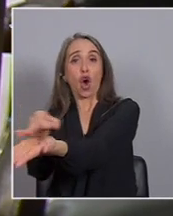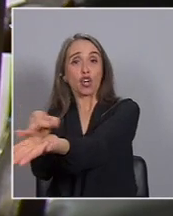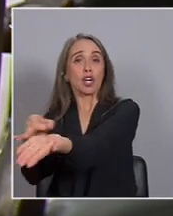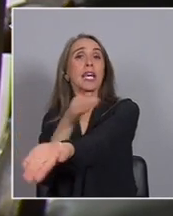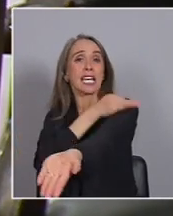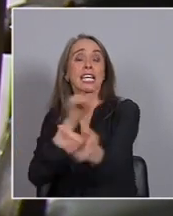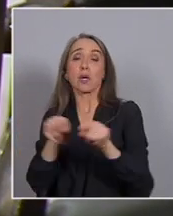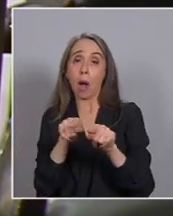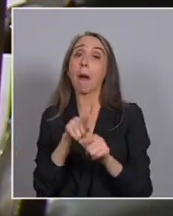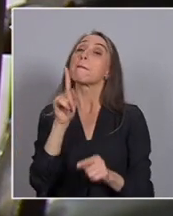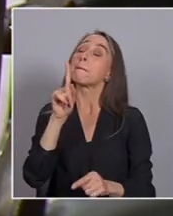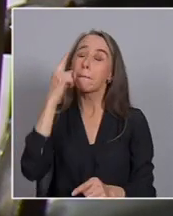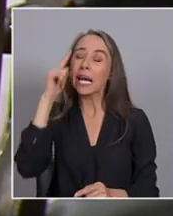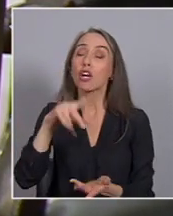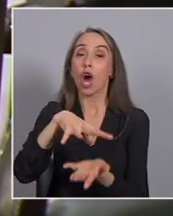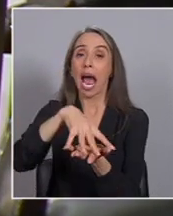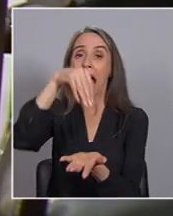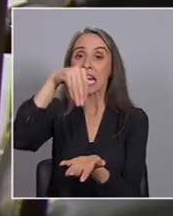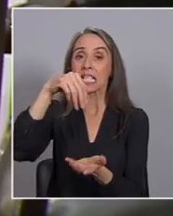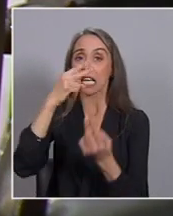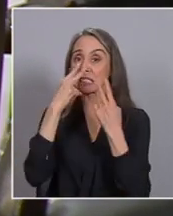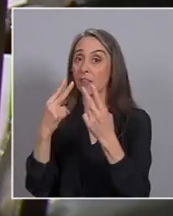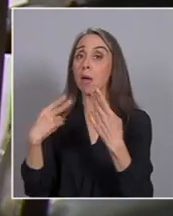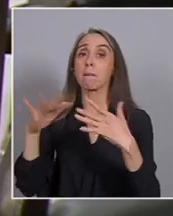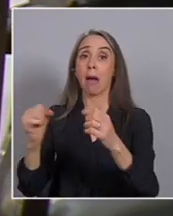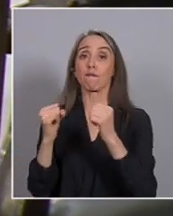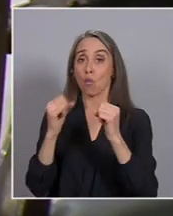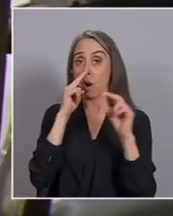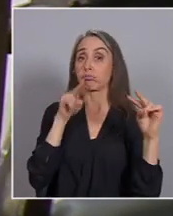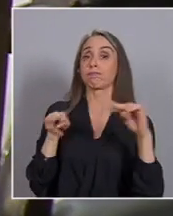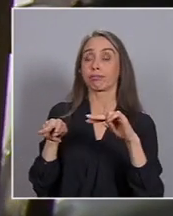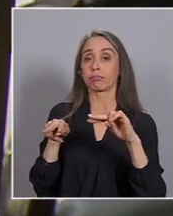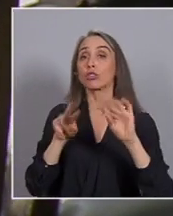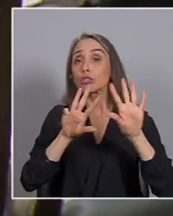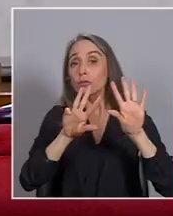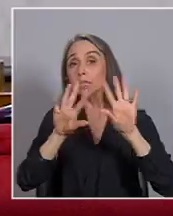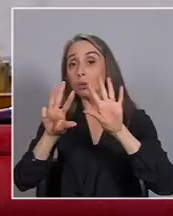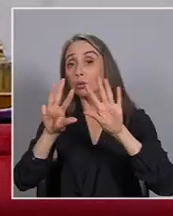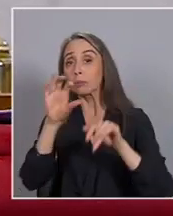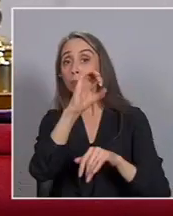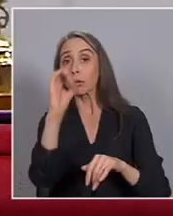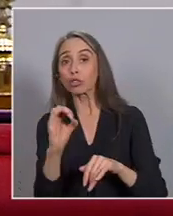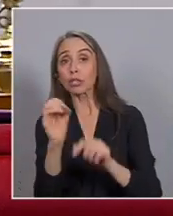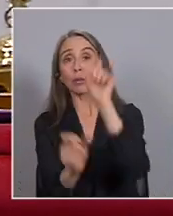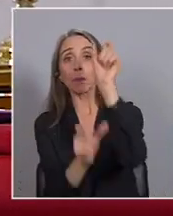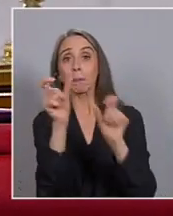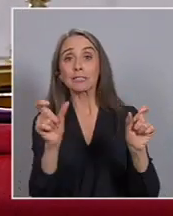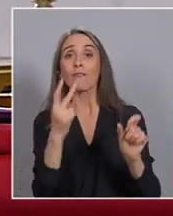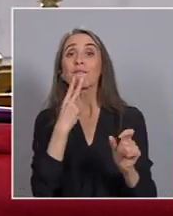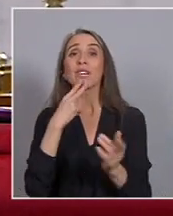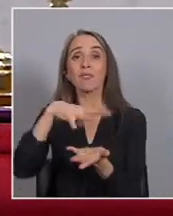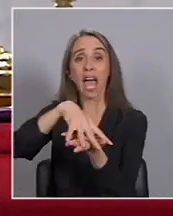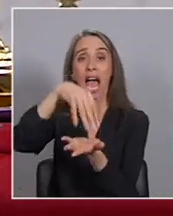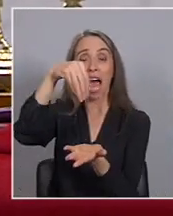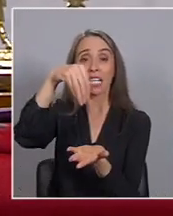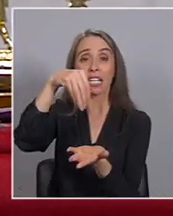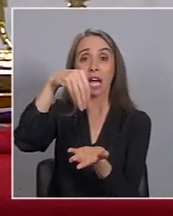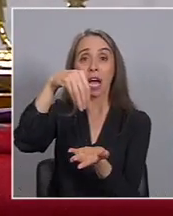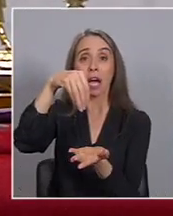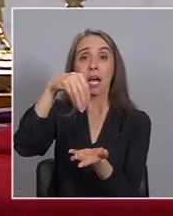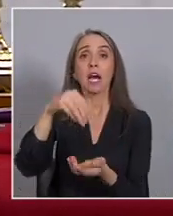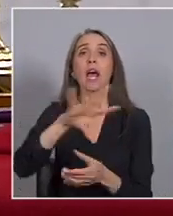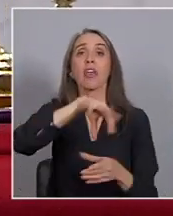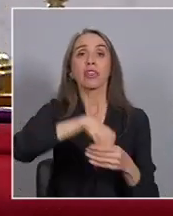es más marcado todavía. El 99% de la población de Arica vive en